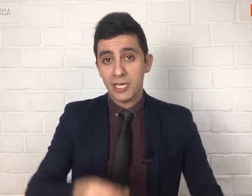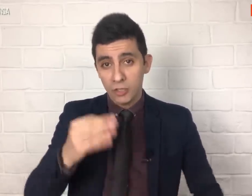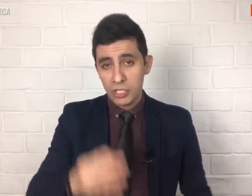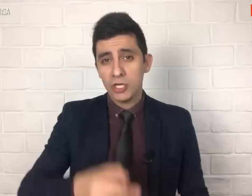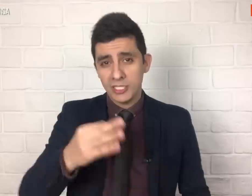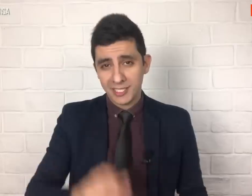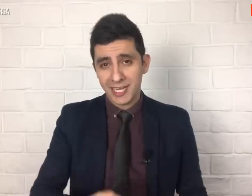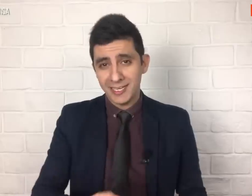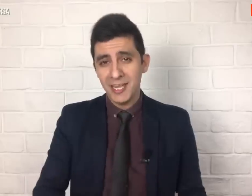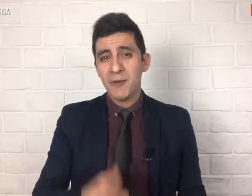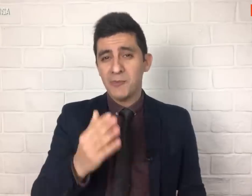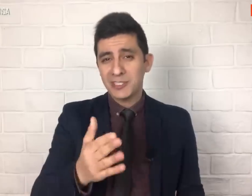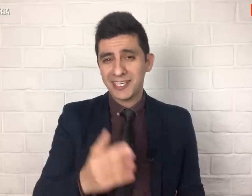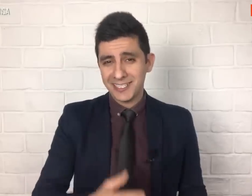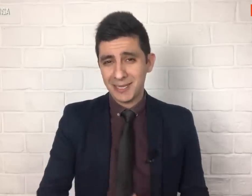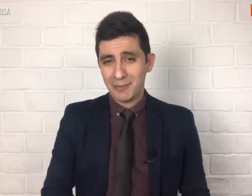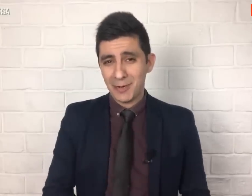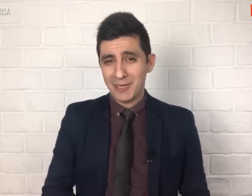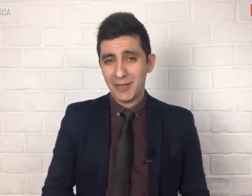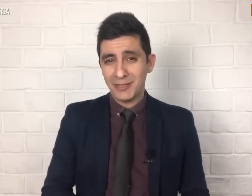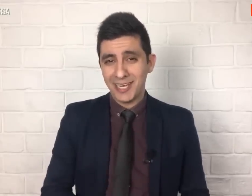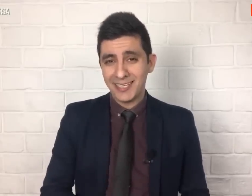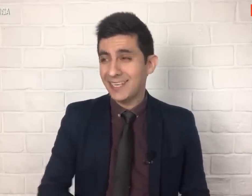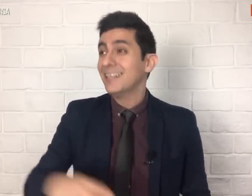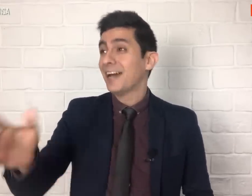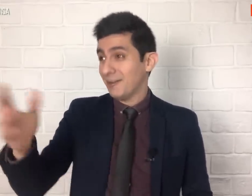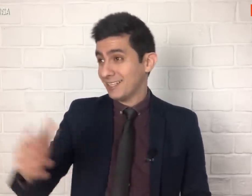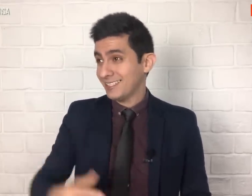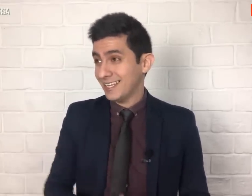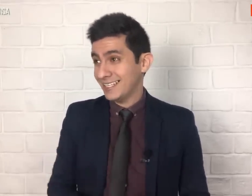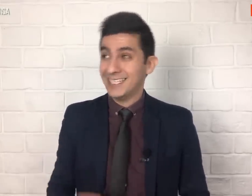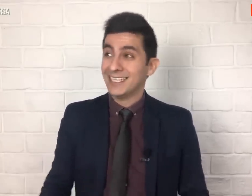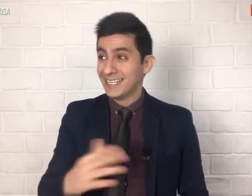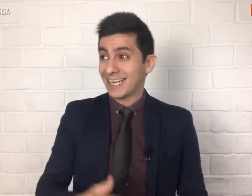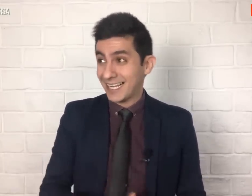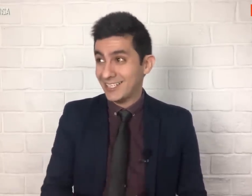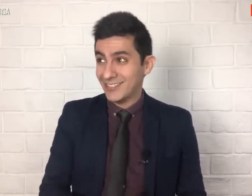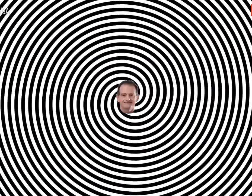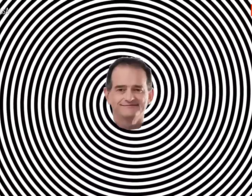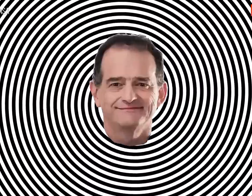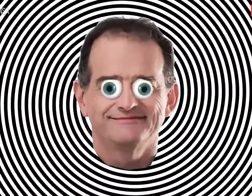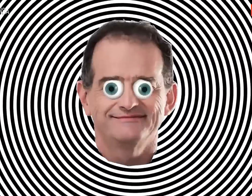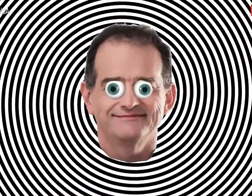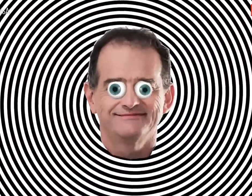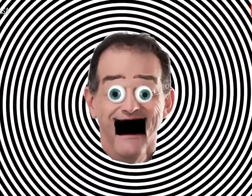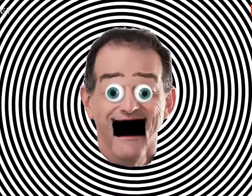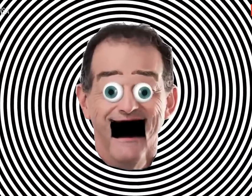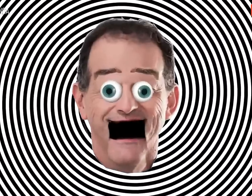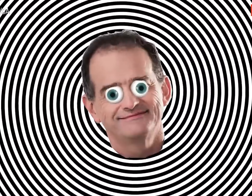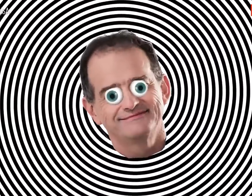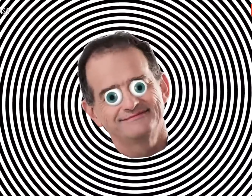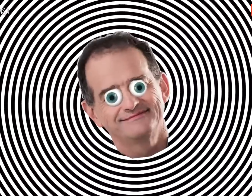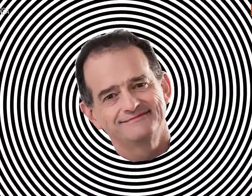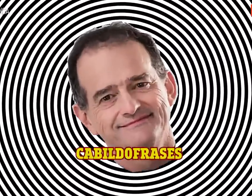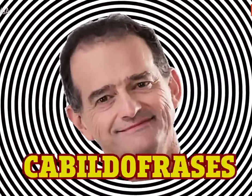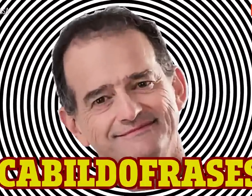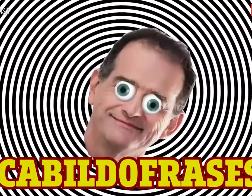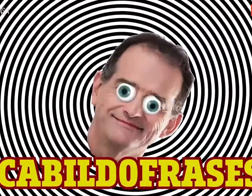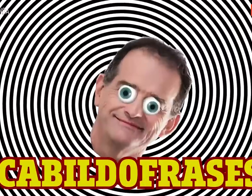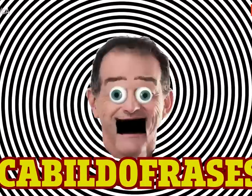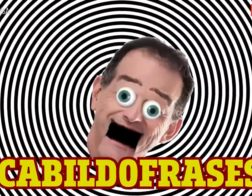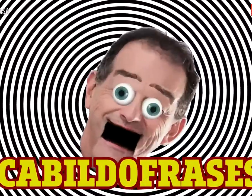irónica lo digo literal Muchas gracias por la buena onda Ahora sí dale larg Estas son las